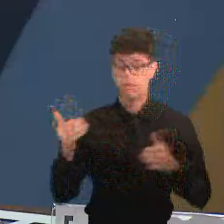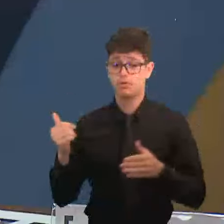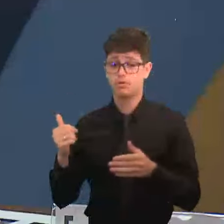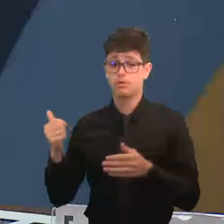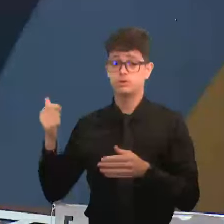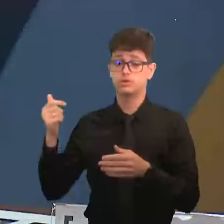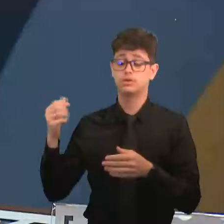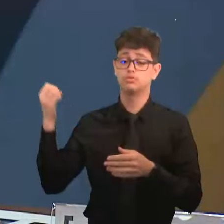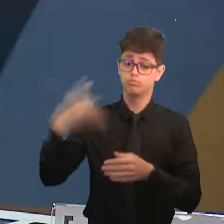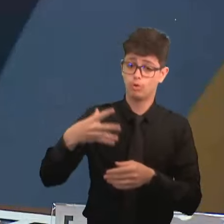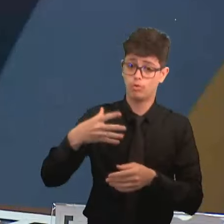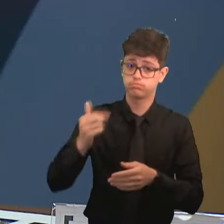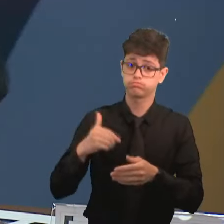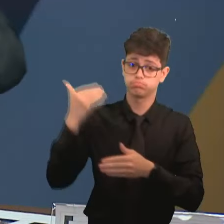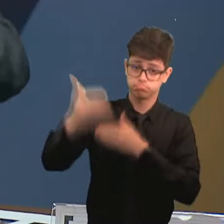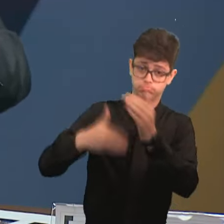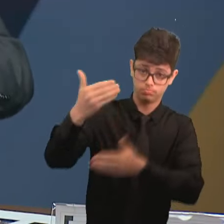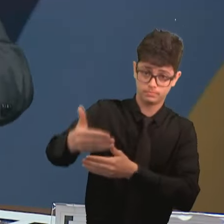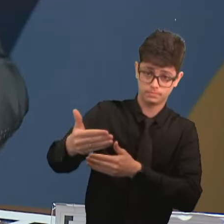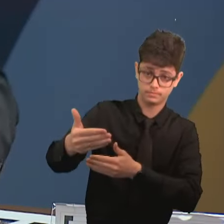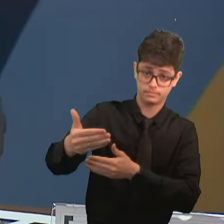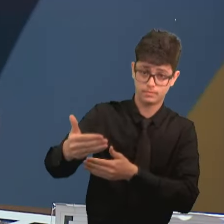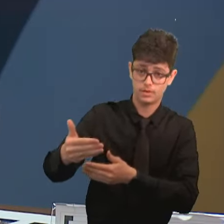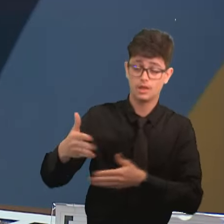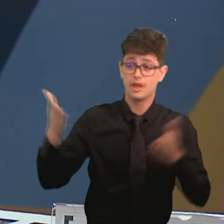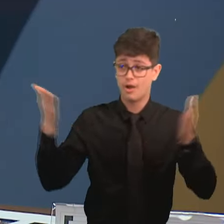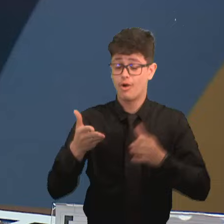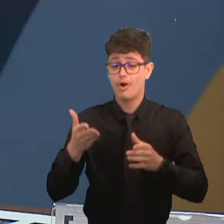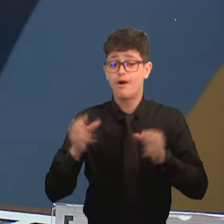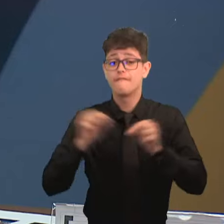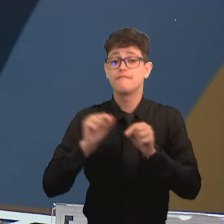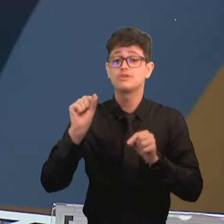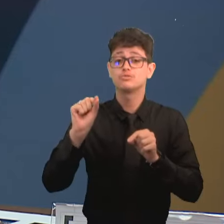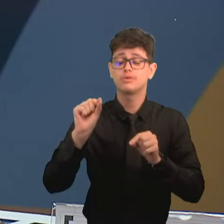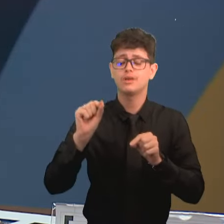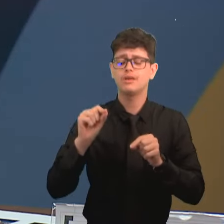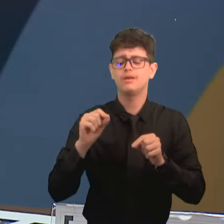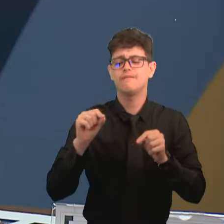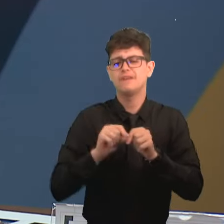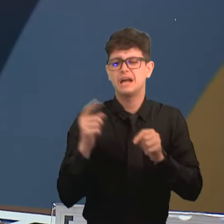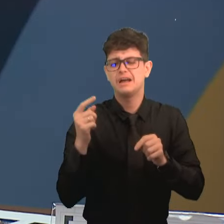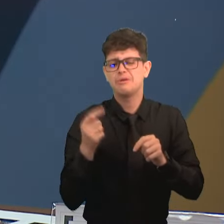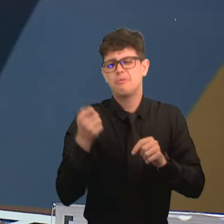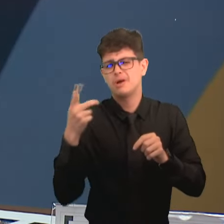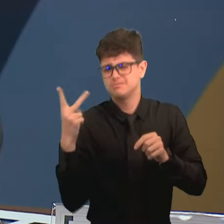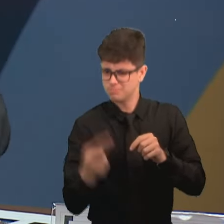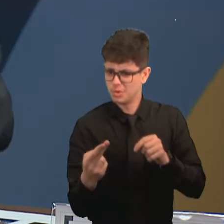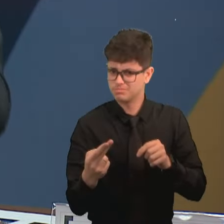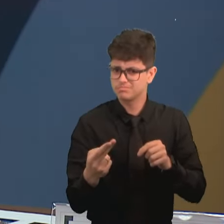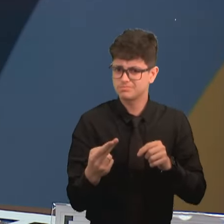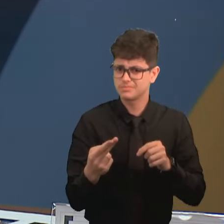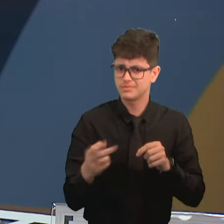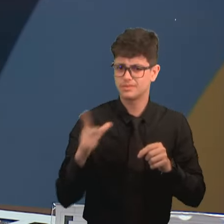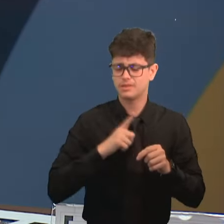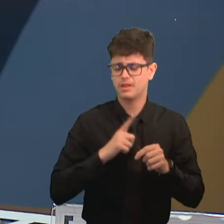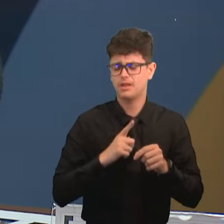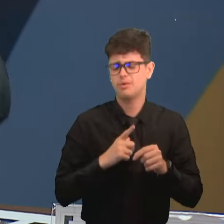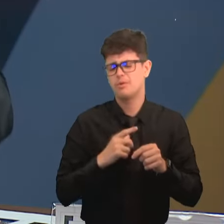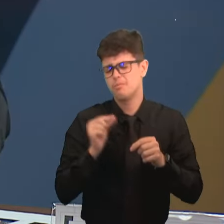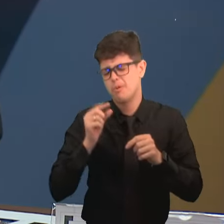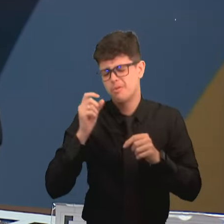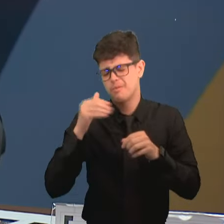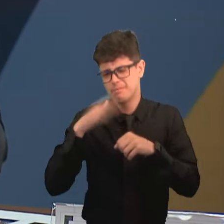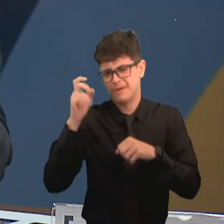uno. Y ¿qué los modelos generativos hacen? Es más o menos lo mismo. Lo transforman, es más complejo.